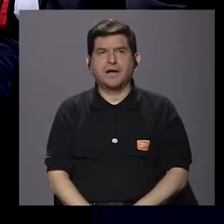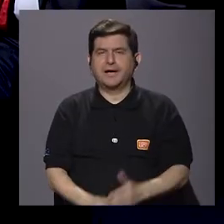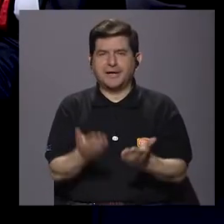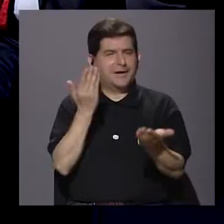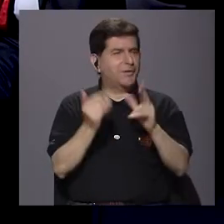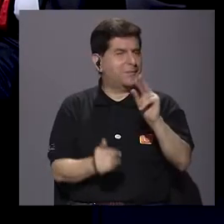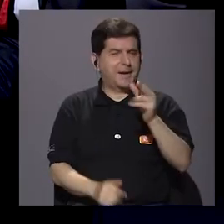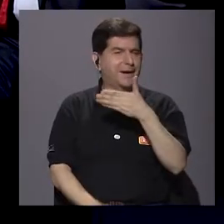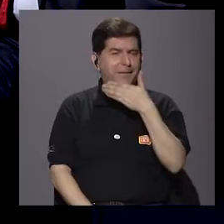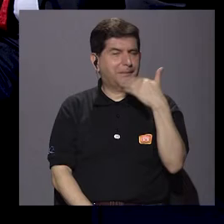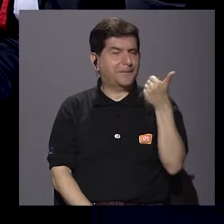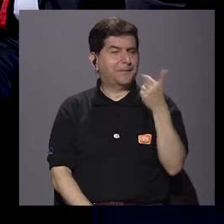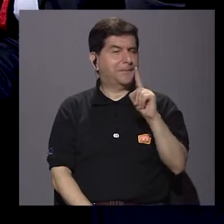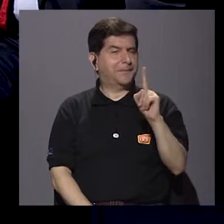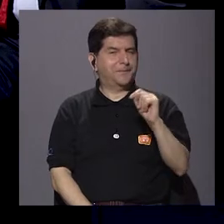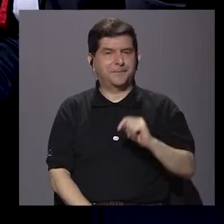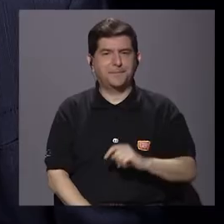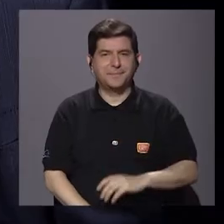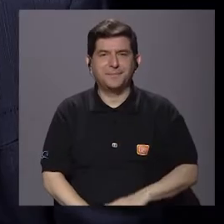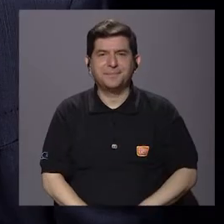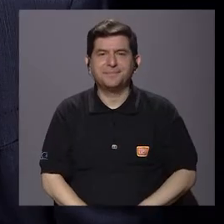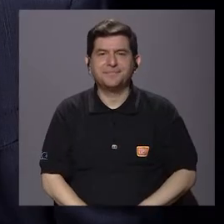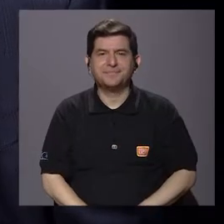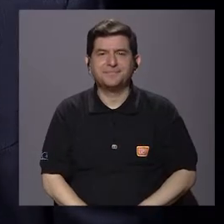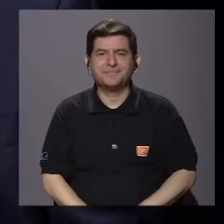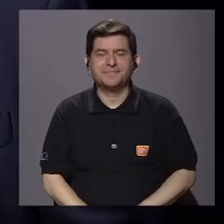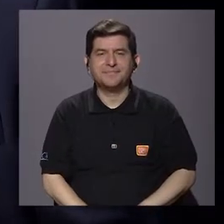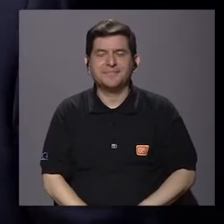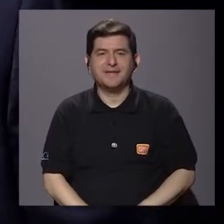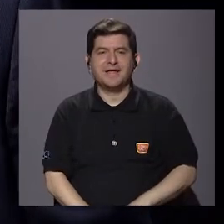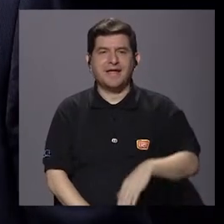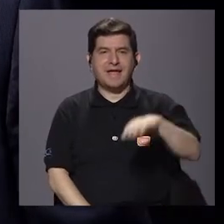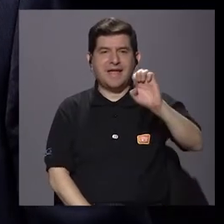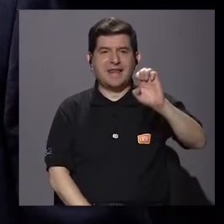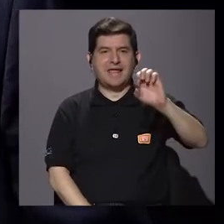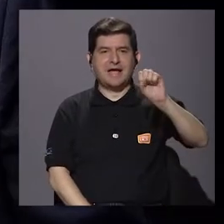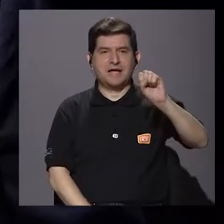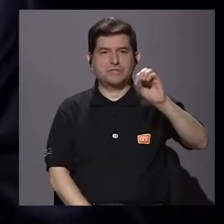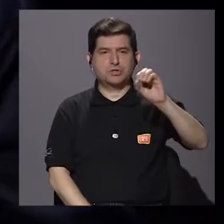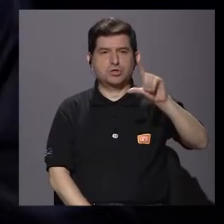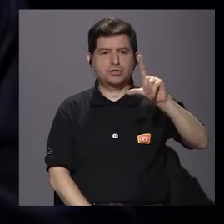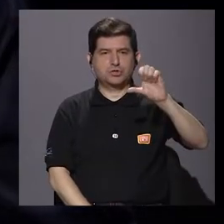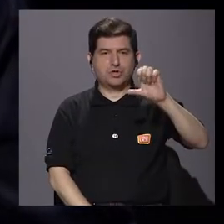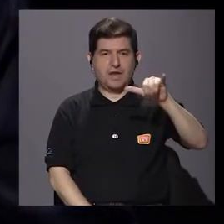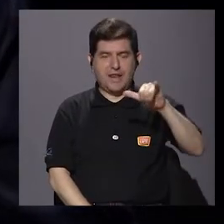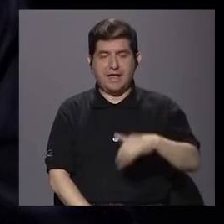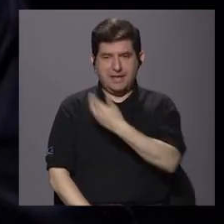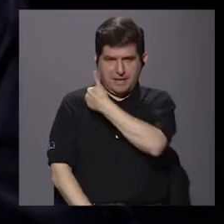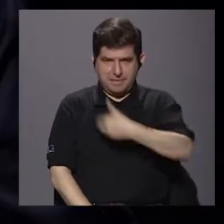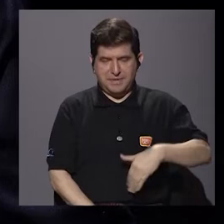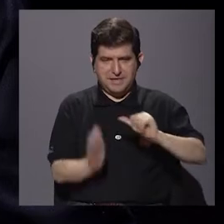nada por qué el día son el que por presidente de la asamblea legislativa